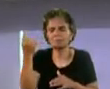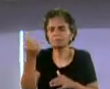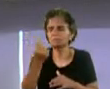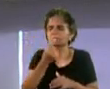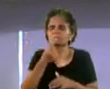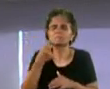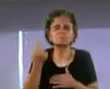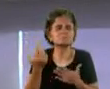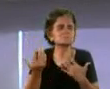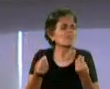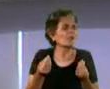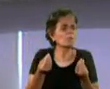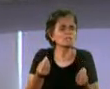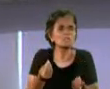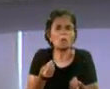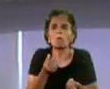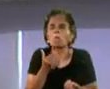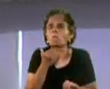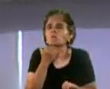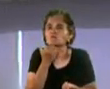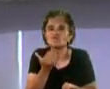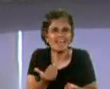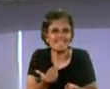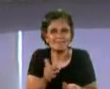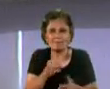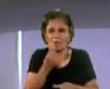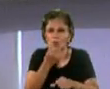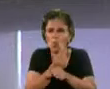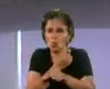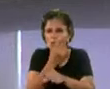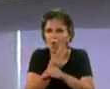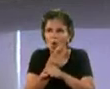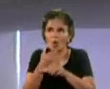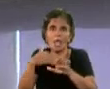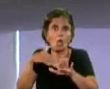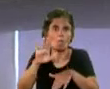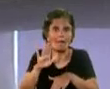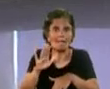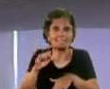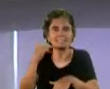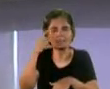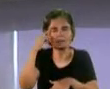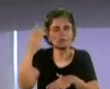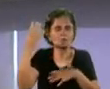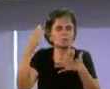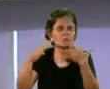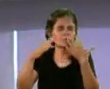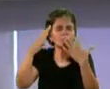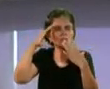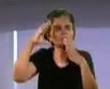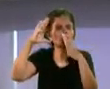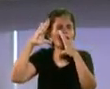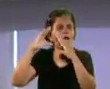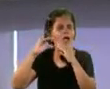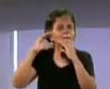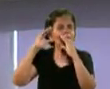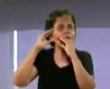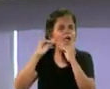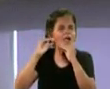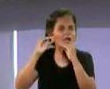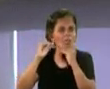pasó, y eso dura aproximadamente más de una hora o más. Según eso que pasa, de cuánto dura esa